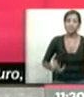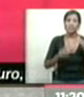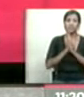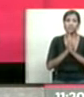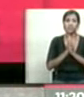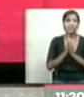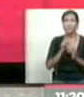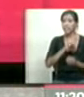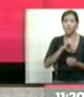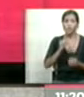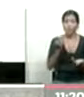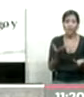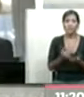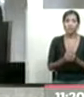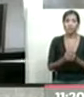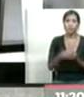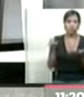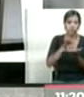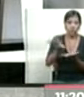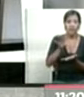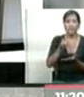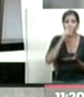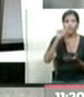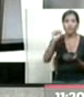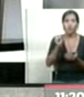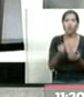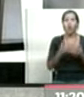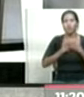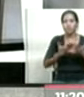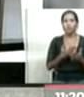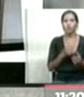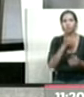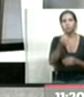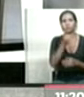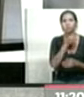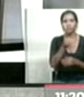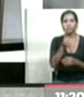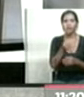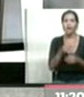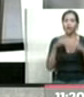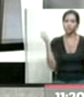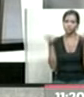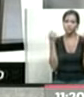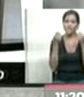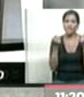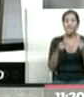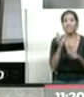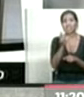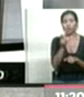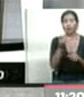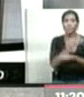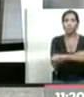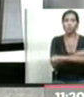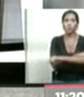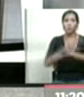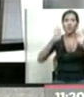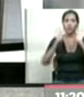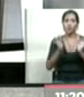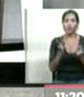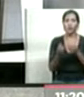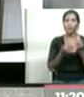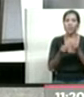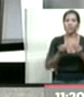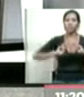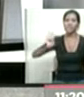amigo de Nicolás Maduro precisamente, ofreció una entrevista al medio La Vanguardia. En ella criticó a la oposición por la manera como han tratado el tema